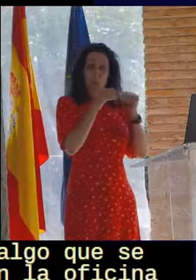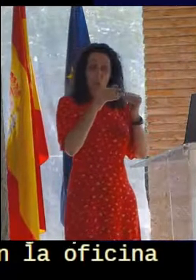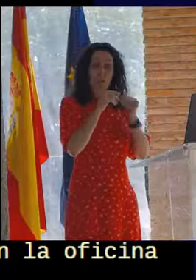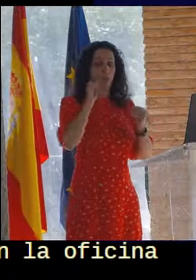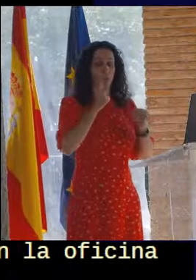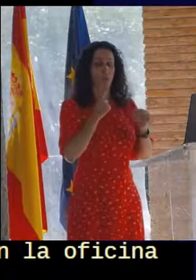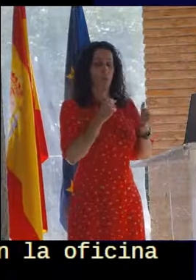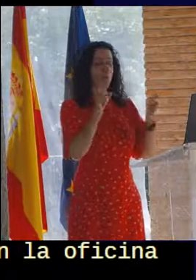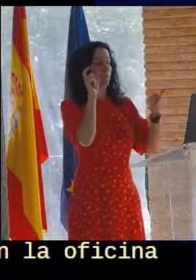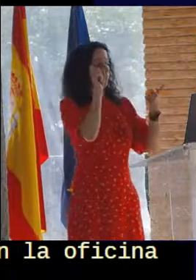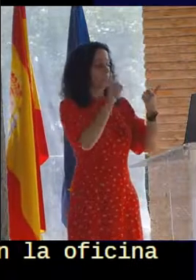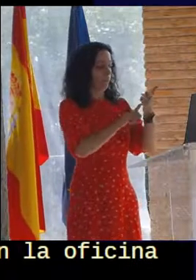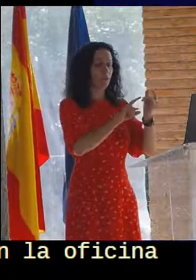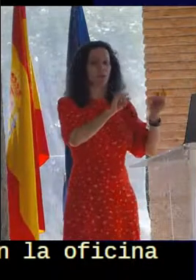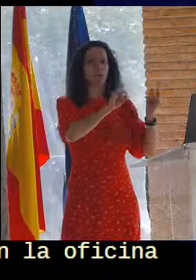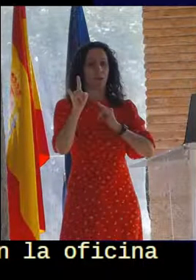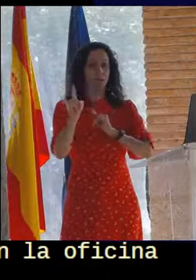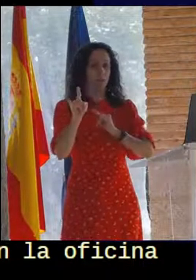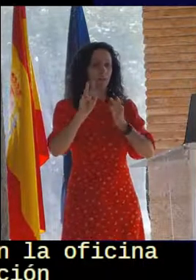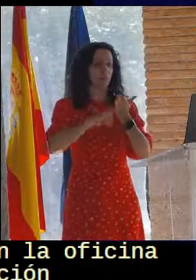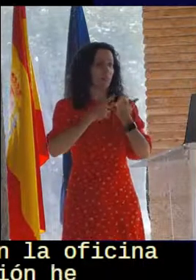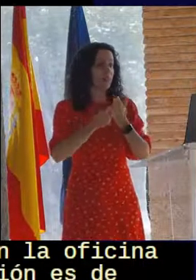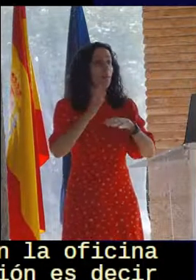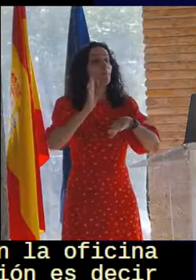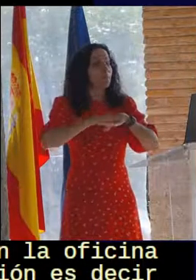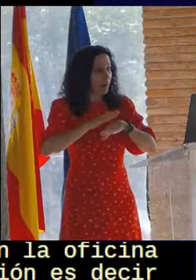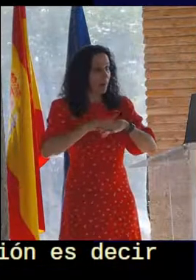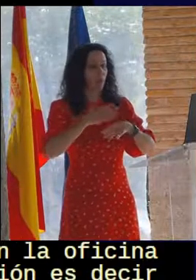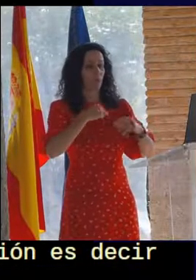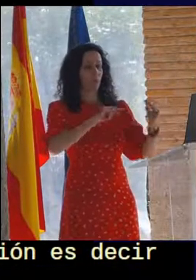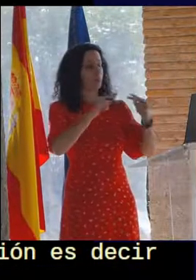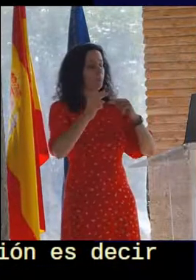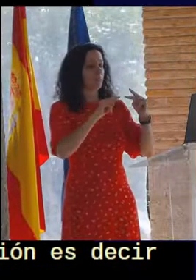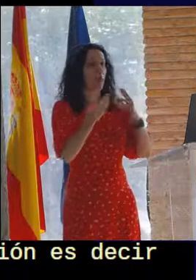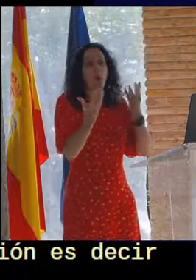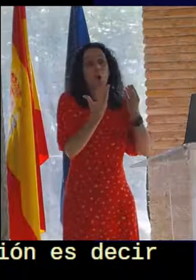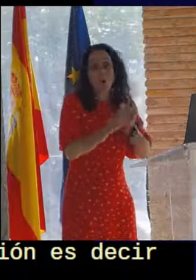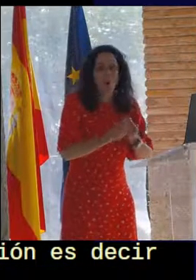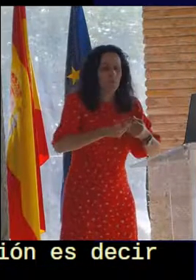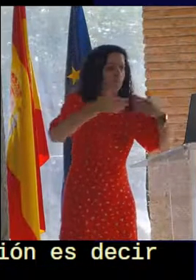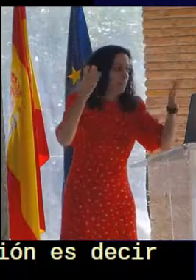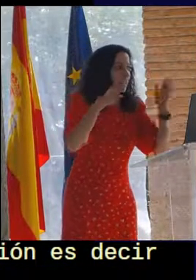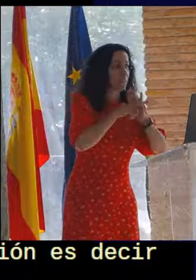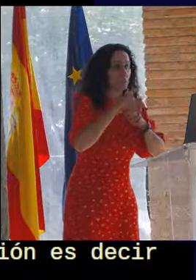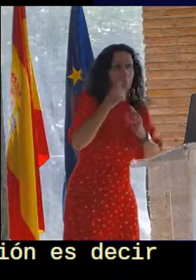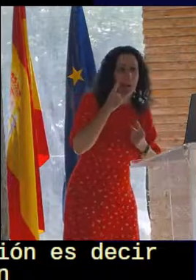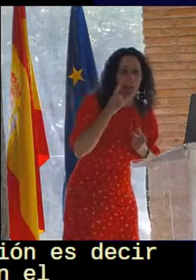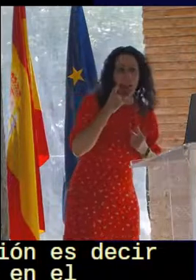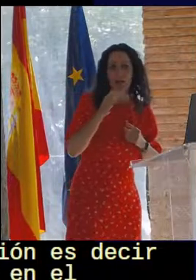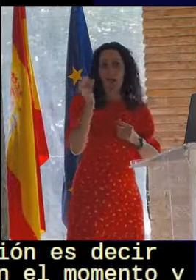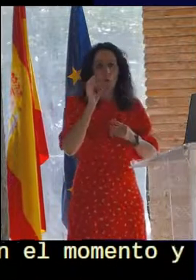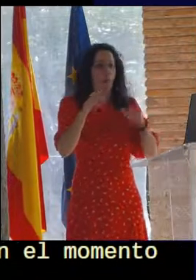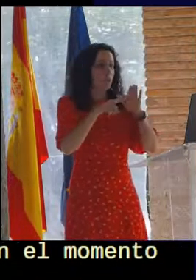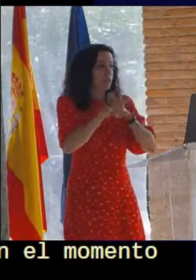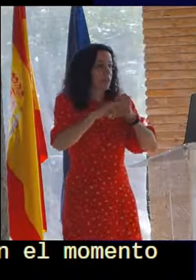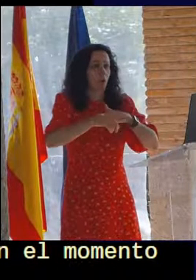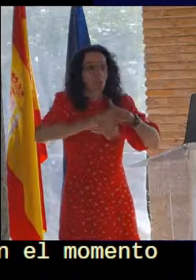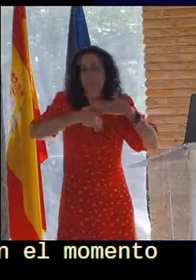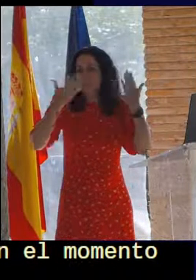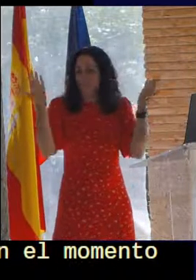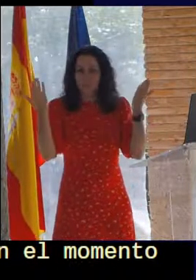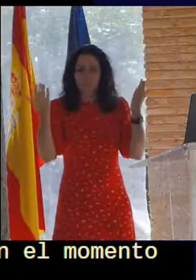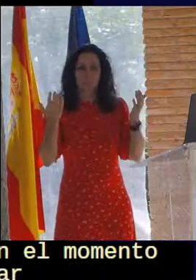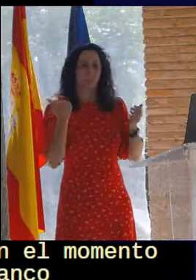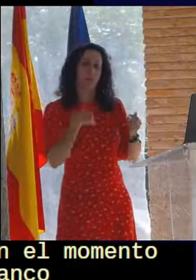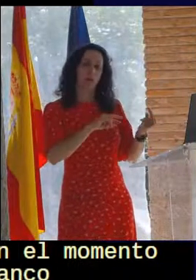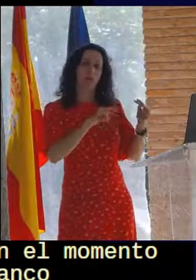solicitar el servicio por vintera es decir telemático solicita el servicio y se interpreta en el momento imaginaos si que I va a hacer una gestión en